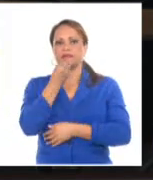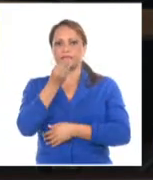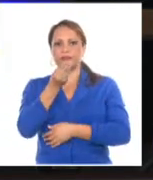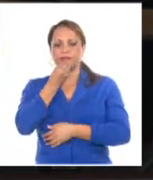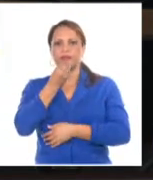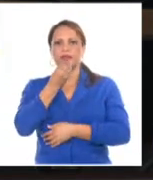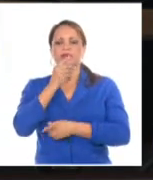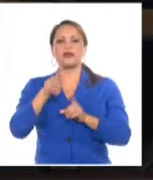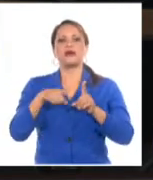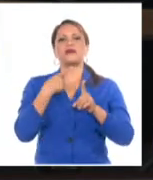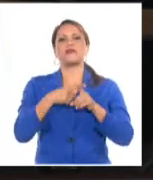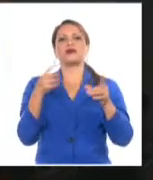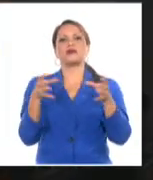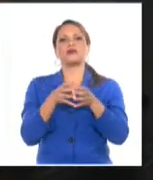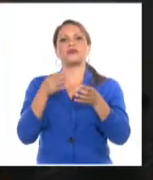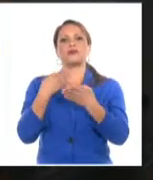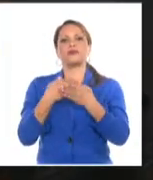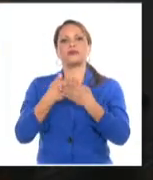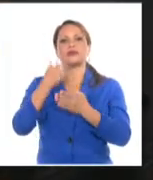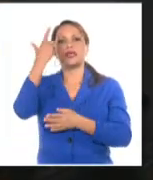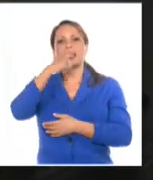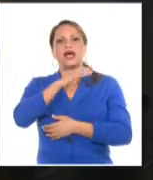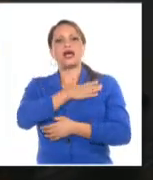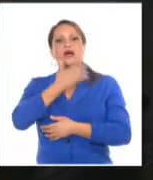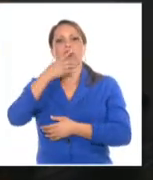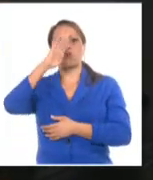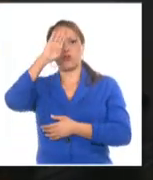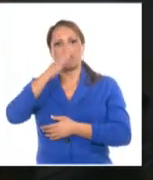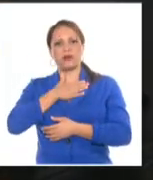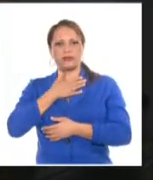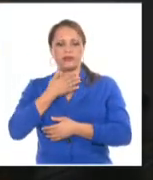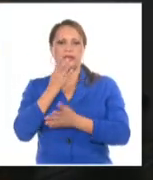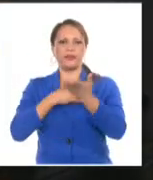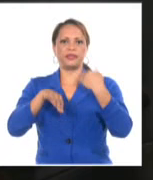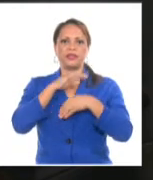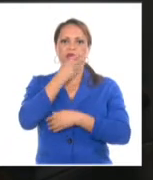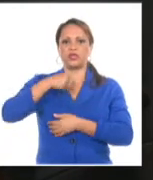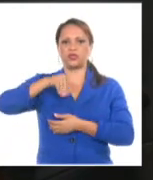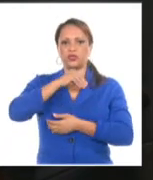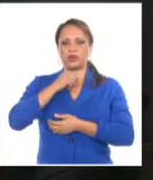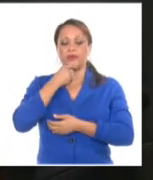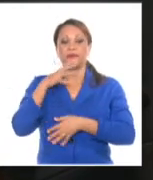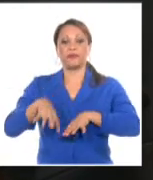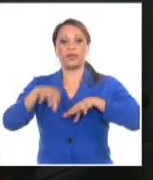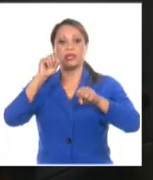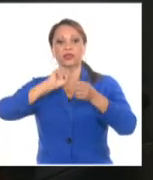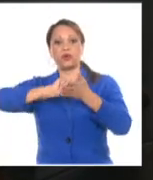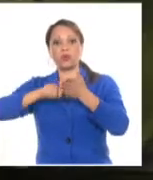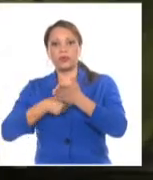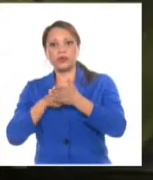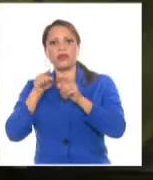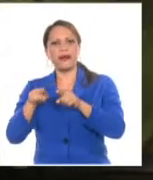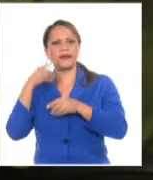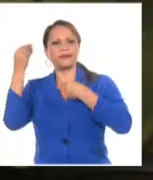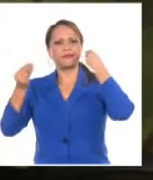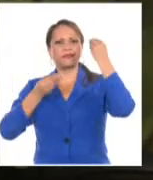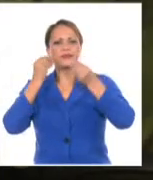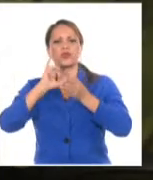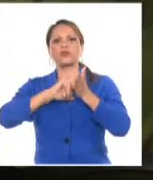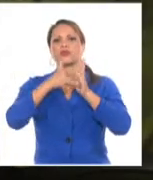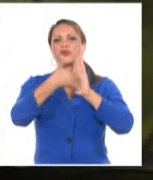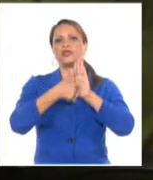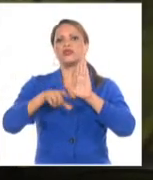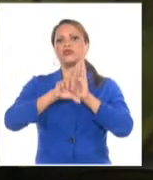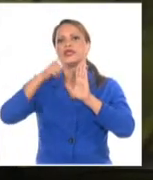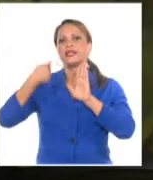y en el Grupo Empresarial Las Cubas. Durante estas jornadas, en el Palacio de Convenciones de La Habana, serán analizados los proyectos de leyes de